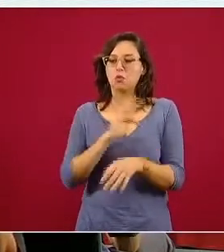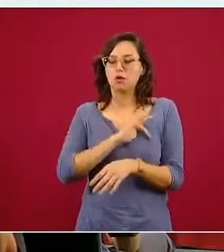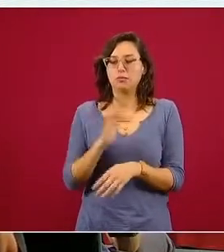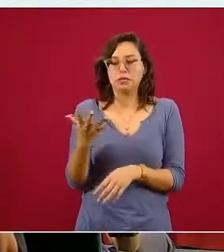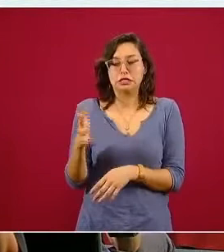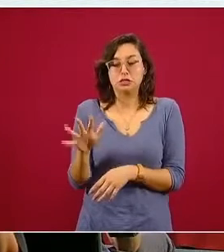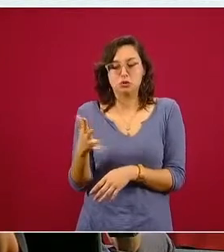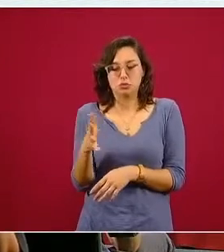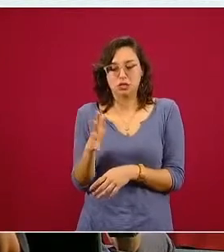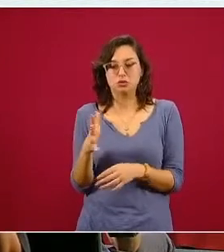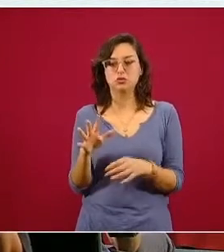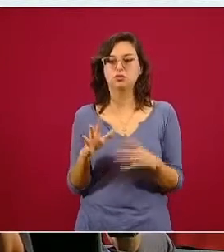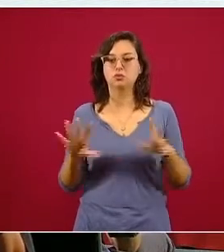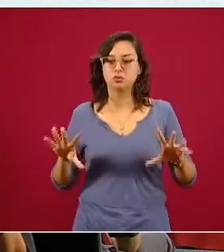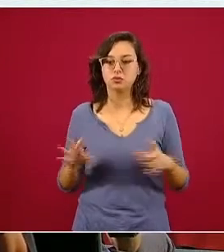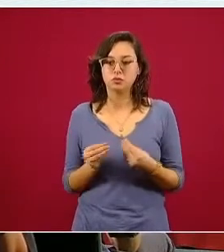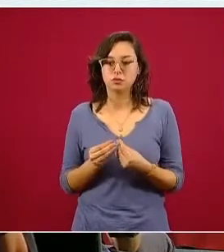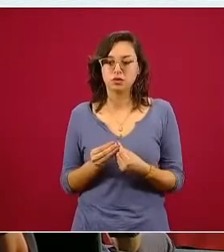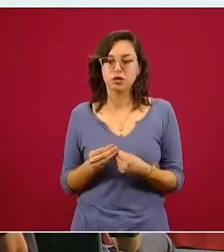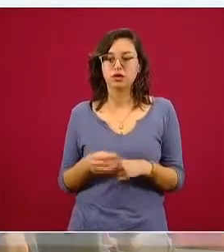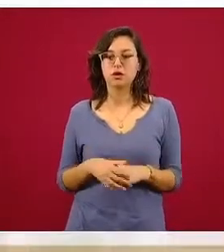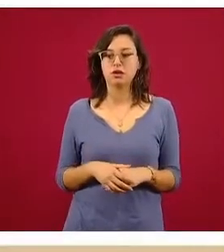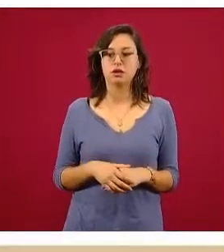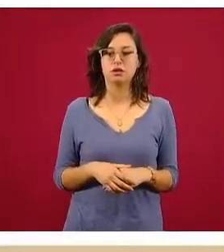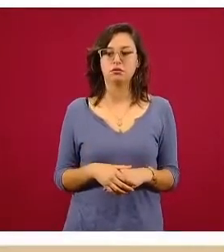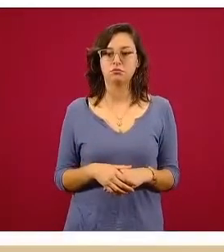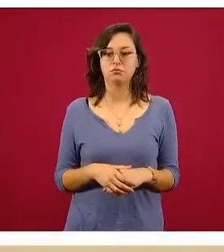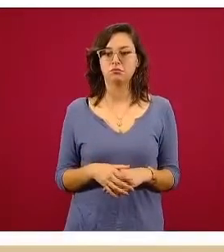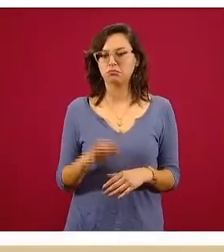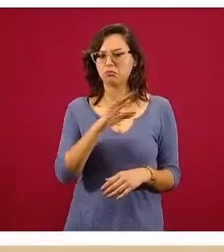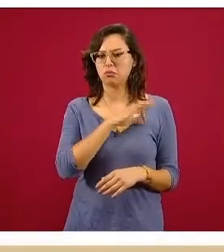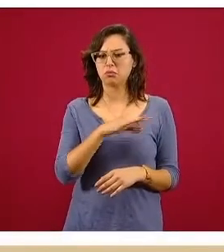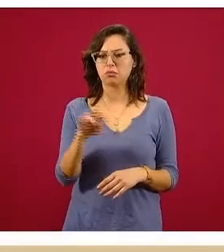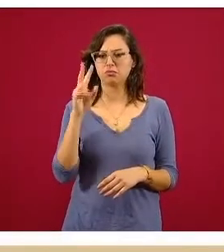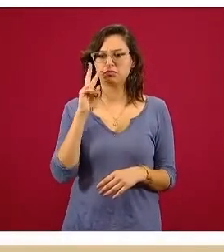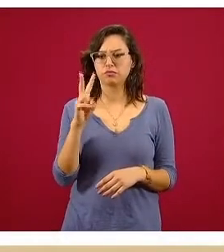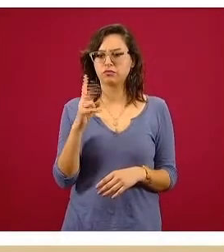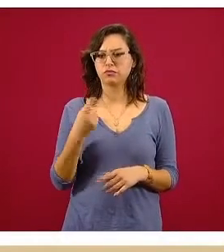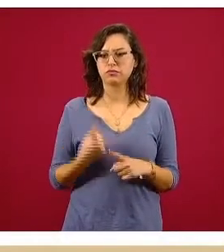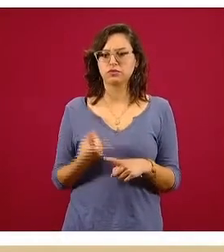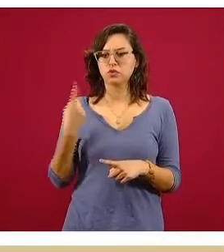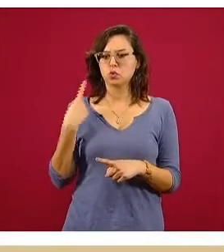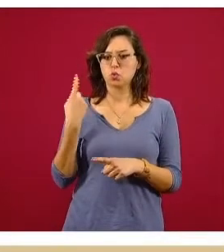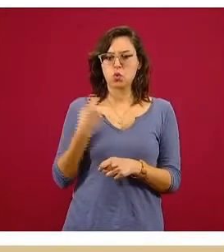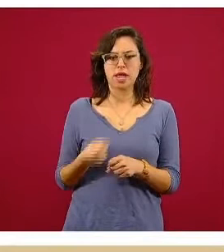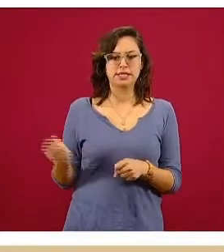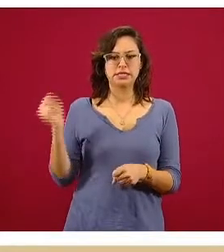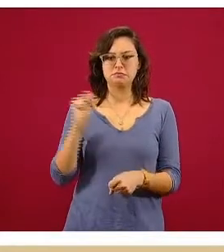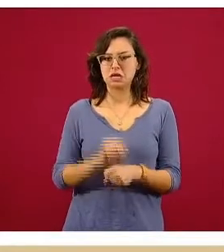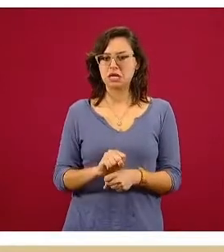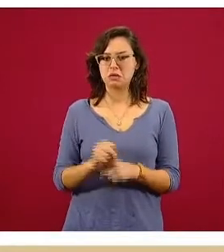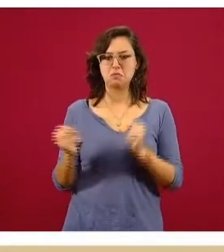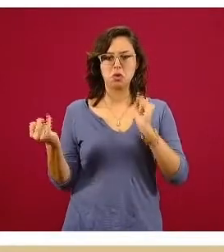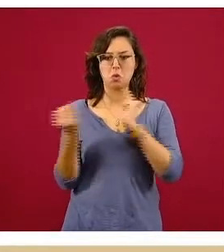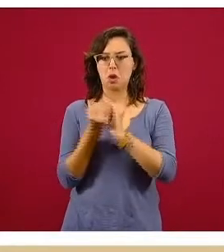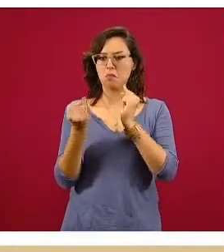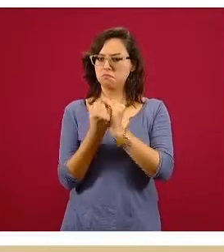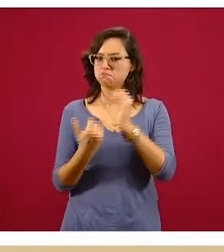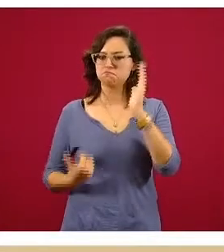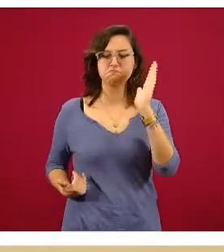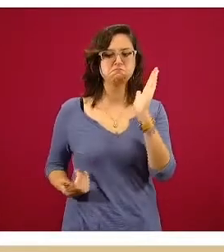defunciones. Prácticamente el cambio es similar al de la semana anterior, no ha habido un incremento como